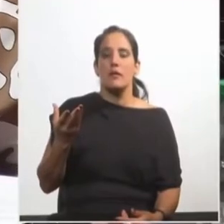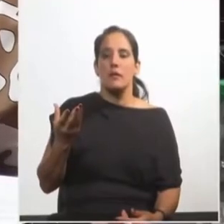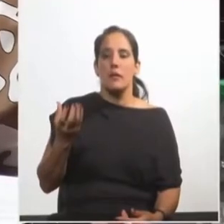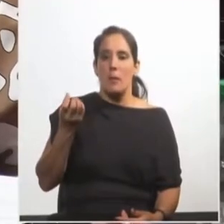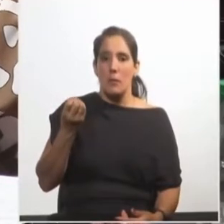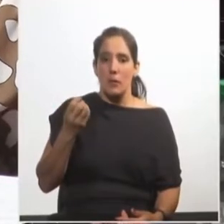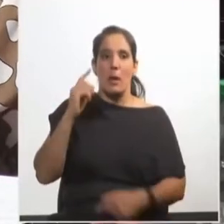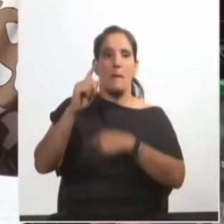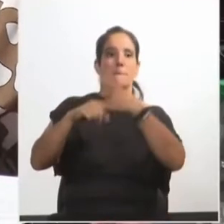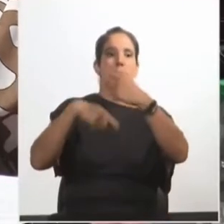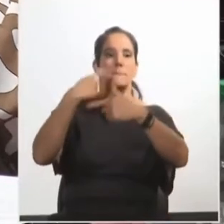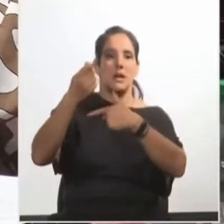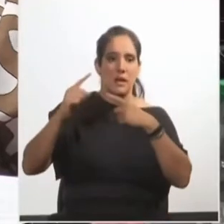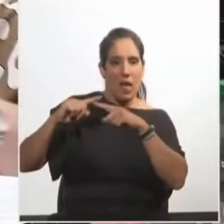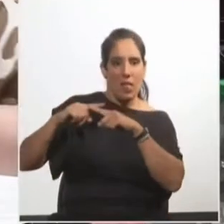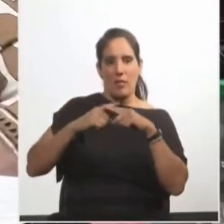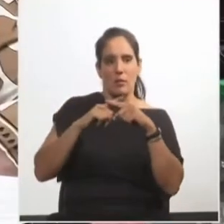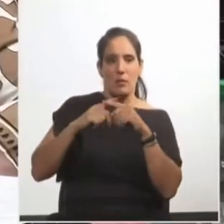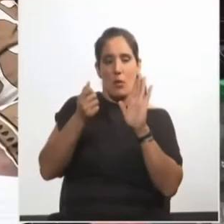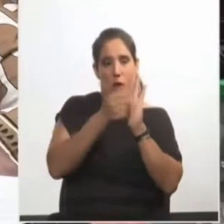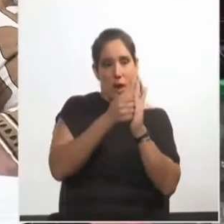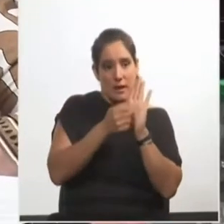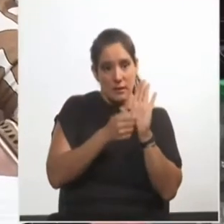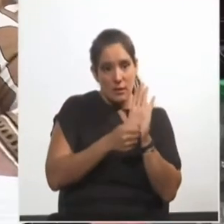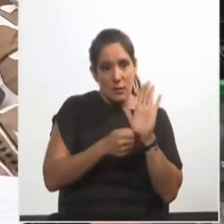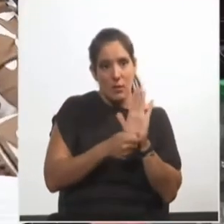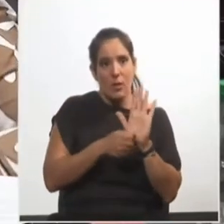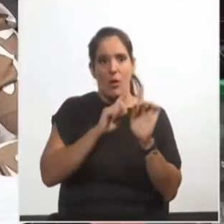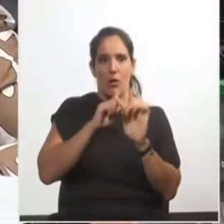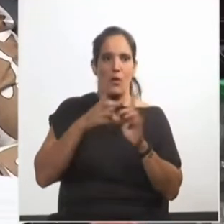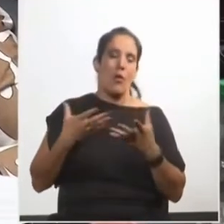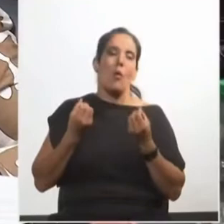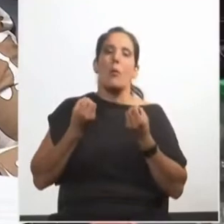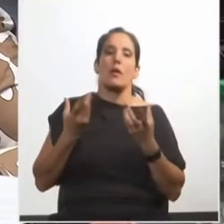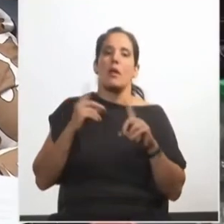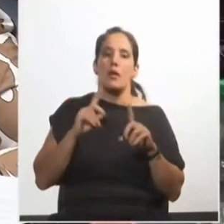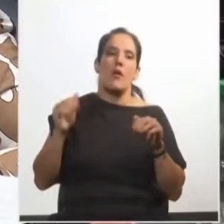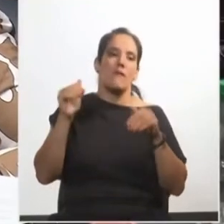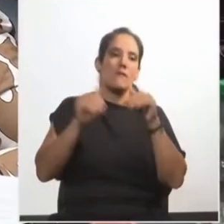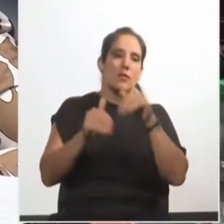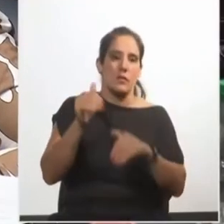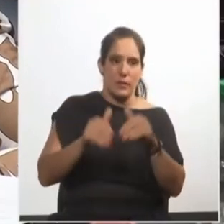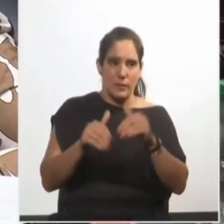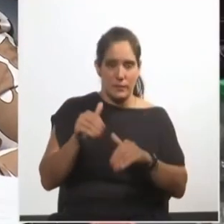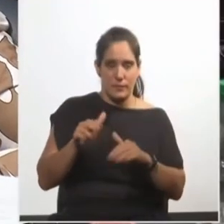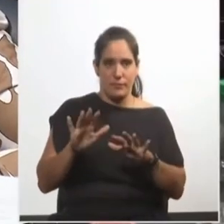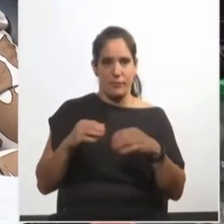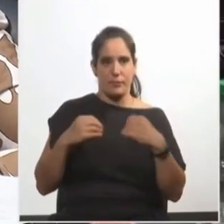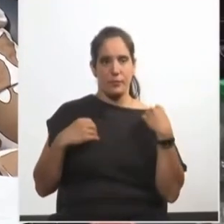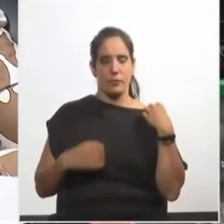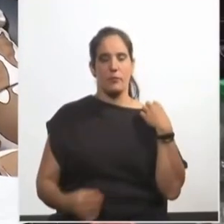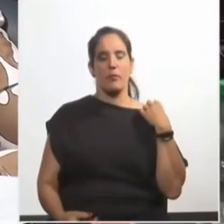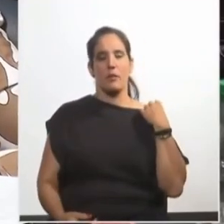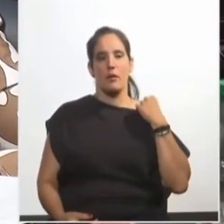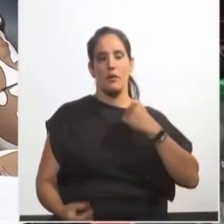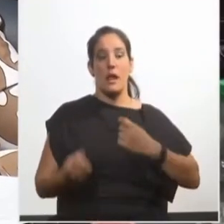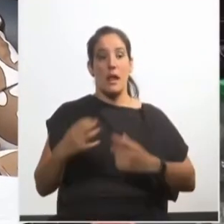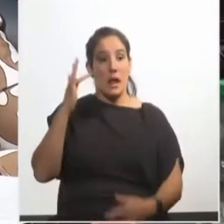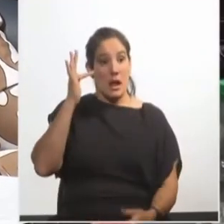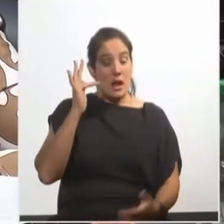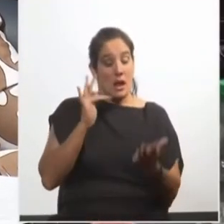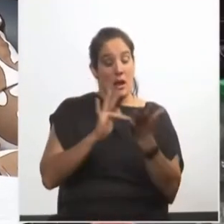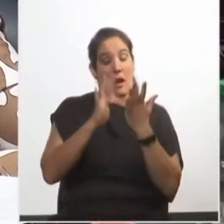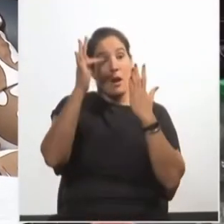día de mañana, cuando discutamos el articulado, no sea acompañada por la bancada del gobierno. El proyecto